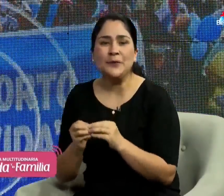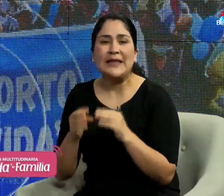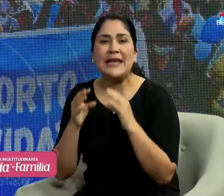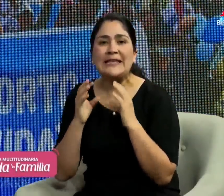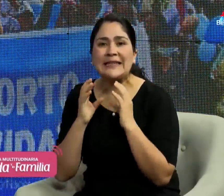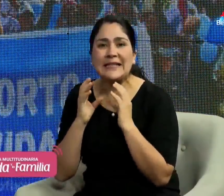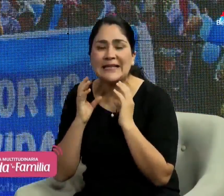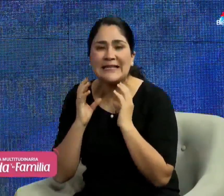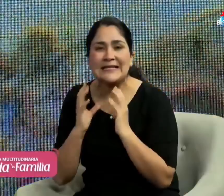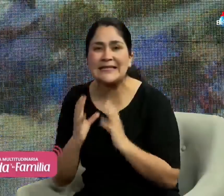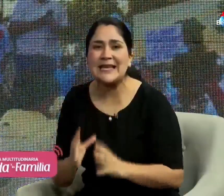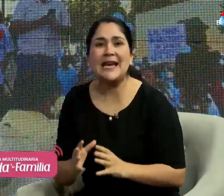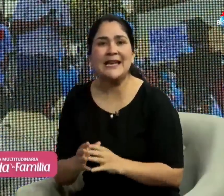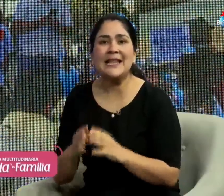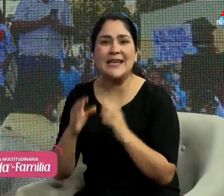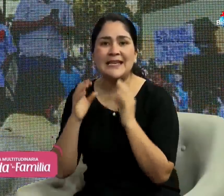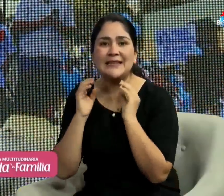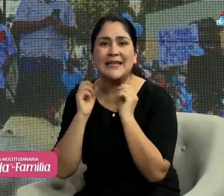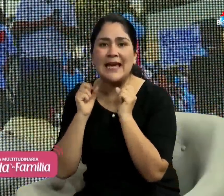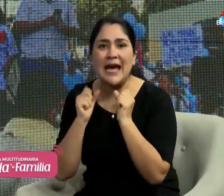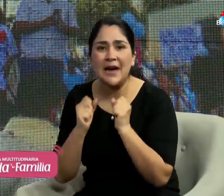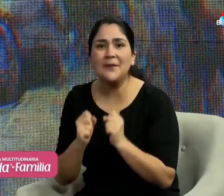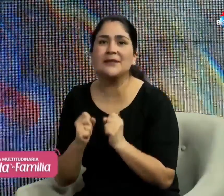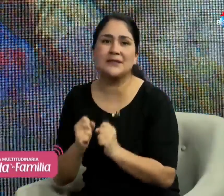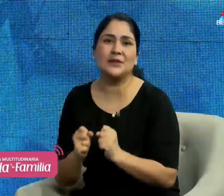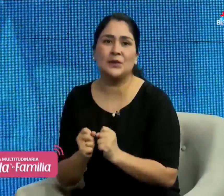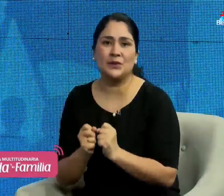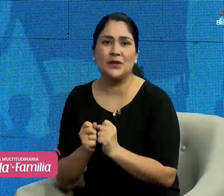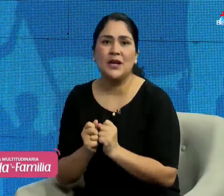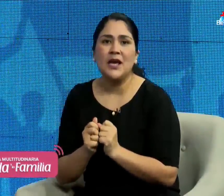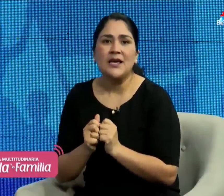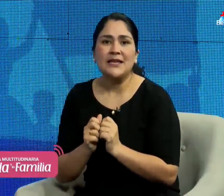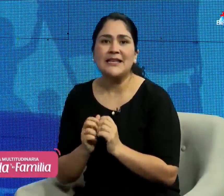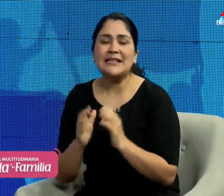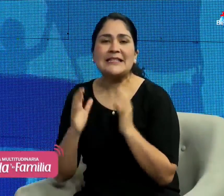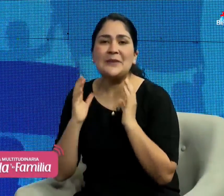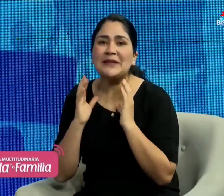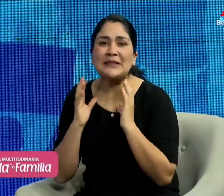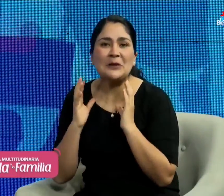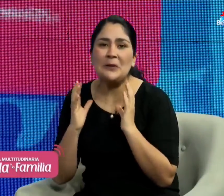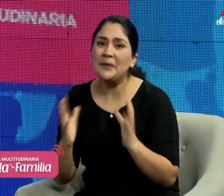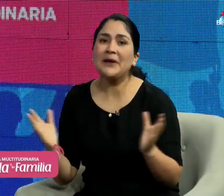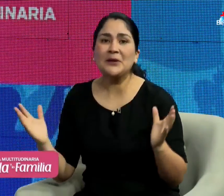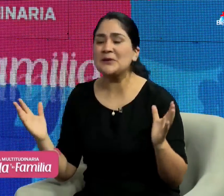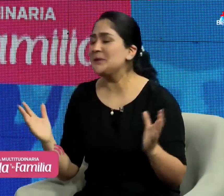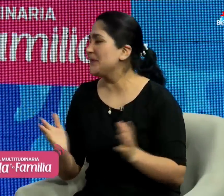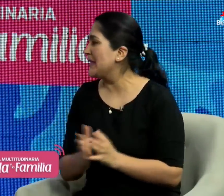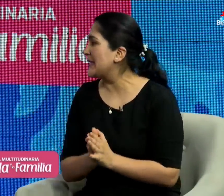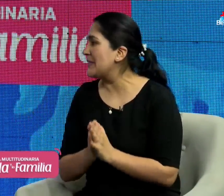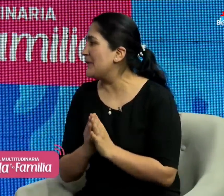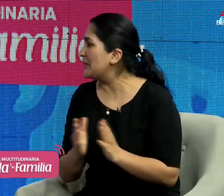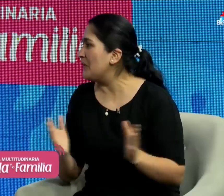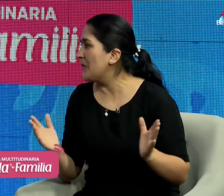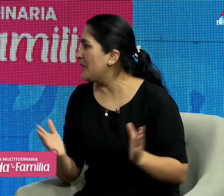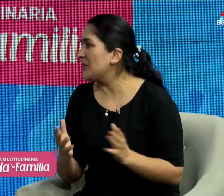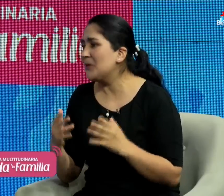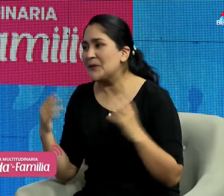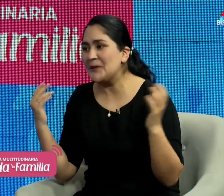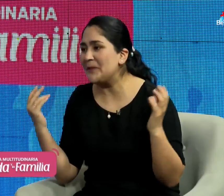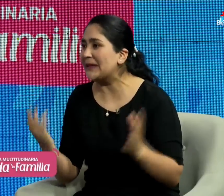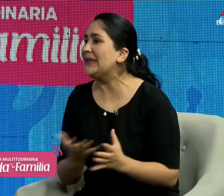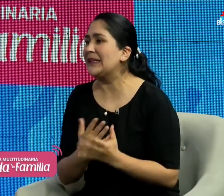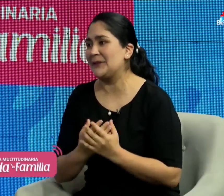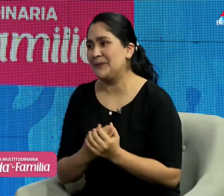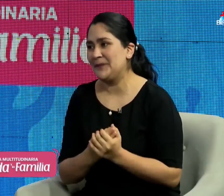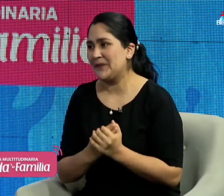lleno de gente cristiana, de gente que ama al Señor. Y se meten con papá Dios. Y el que se mete con papá Dios,